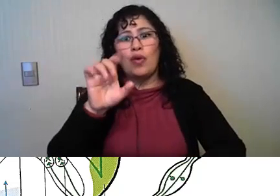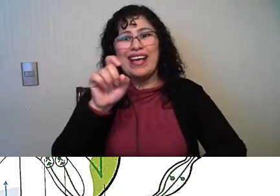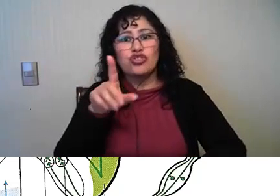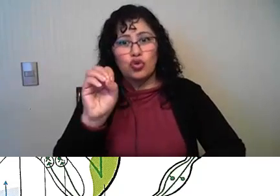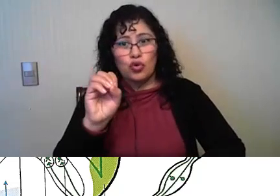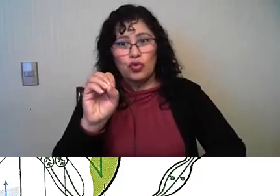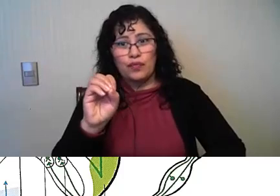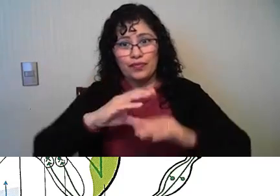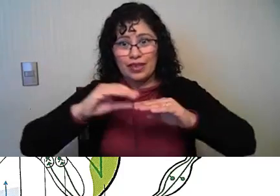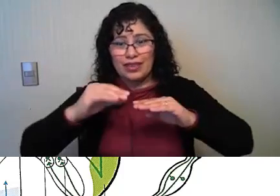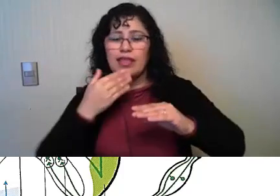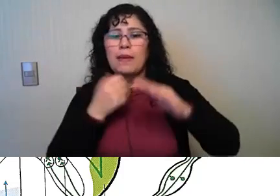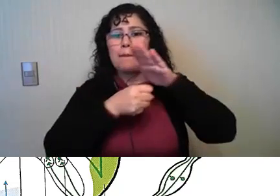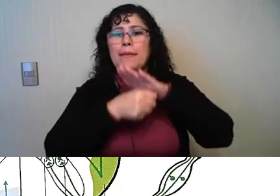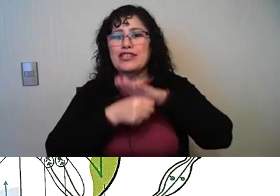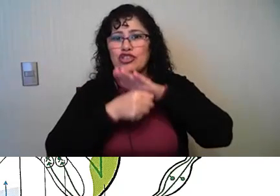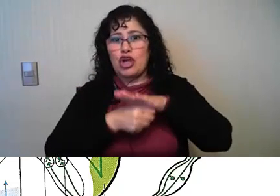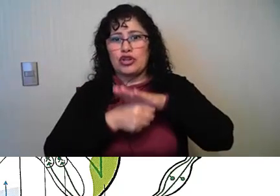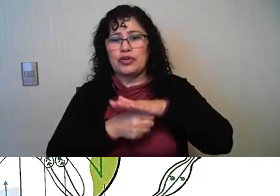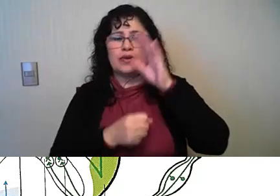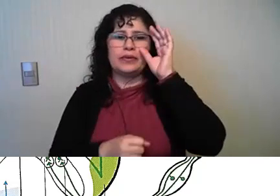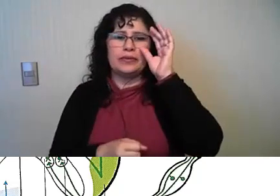y presión, ¿ya?